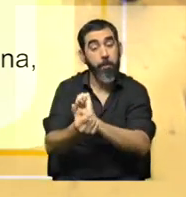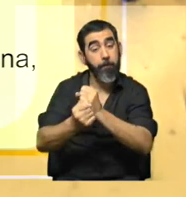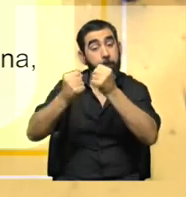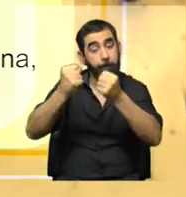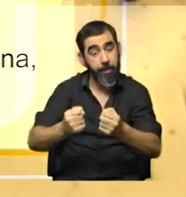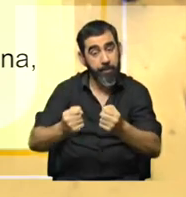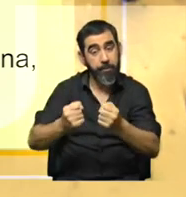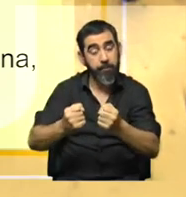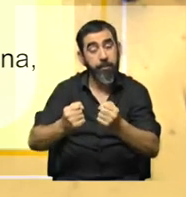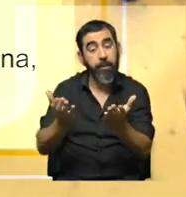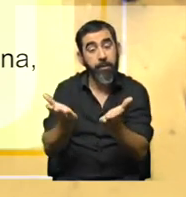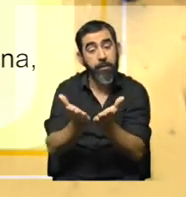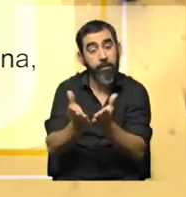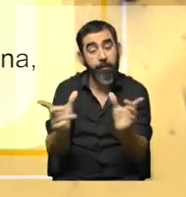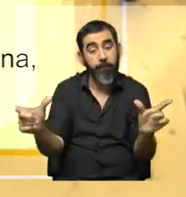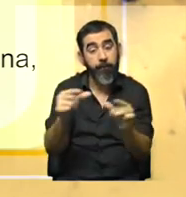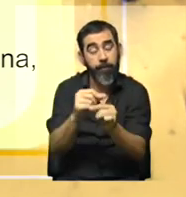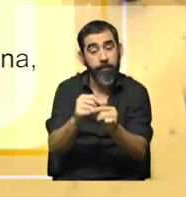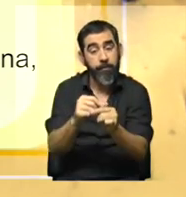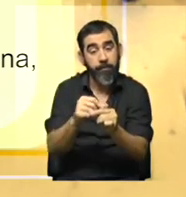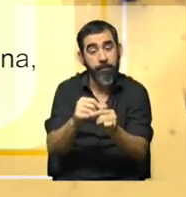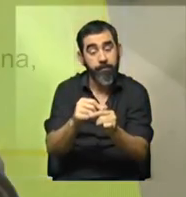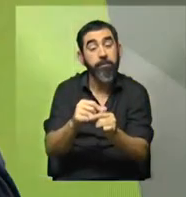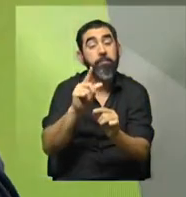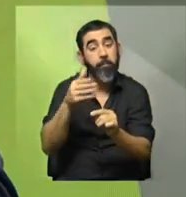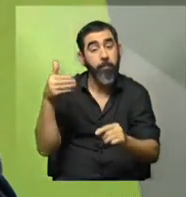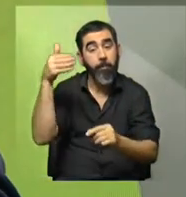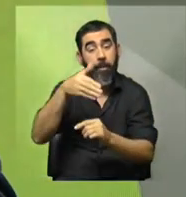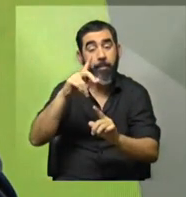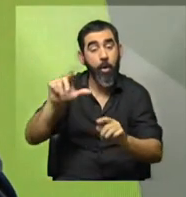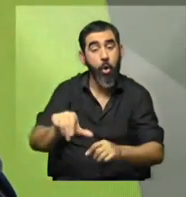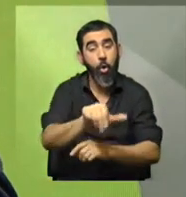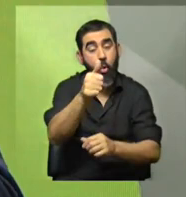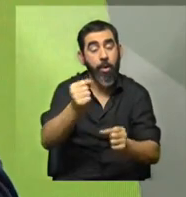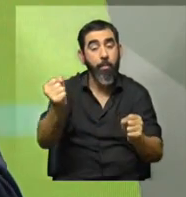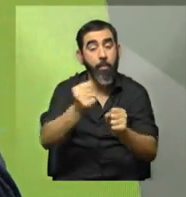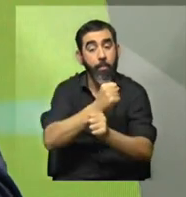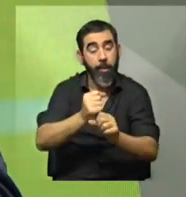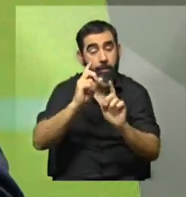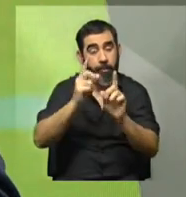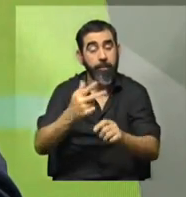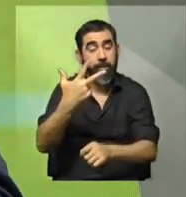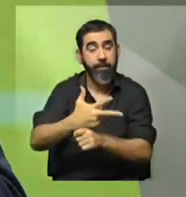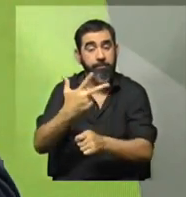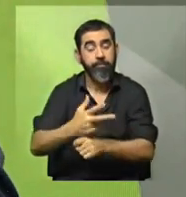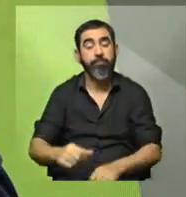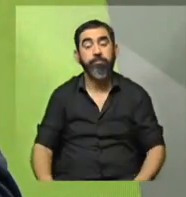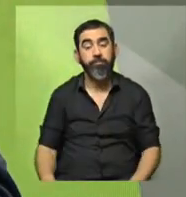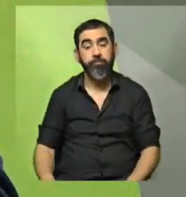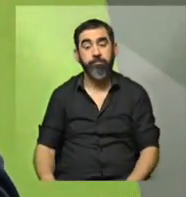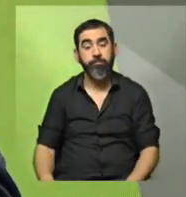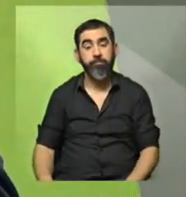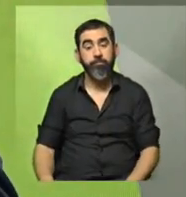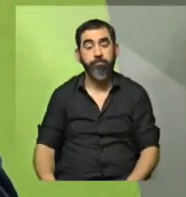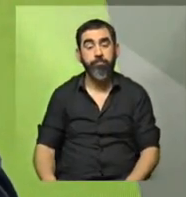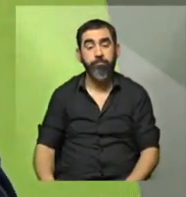que está completando sus estudios secundarios y que no solo participó, sino que consiguió en este caso un tercer puesto. En la